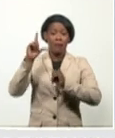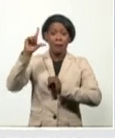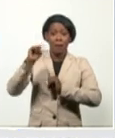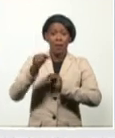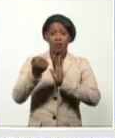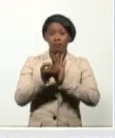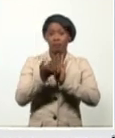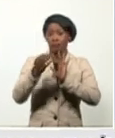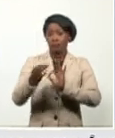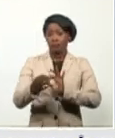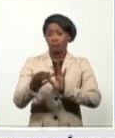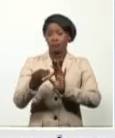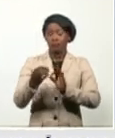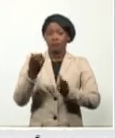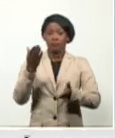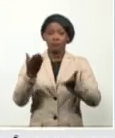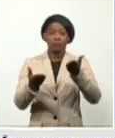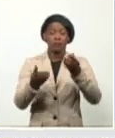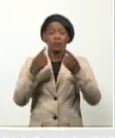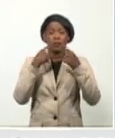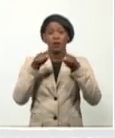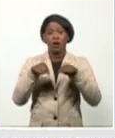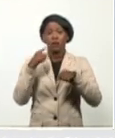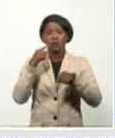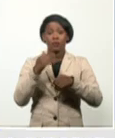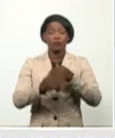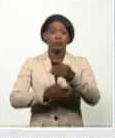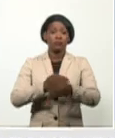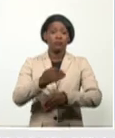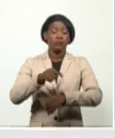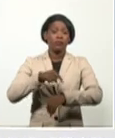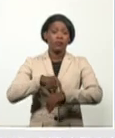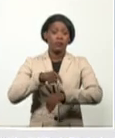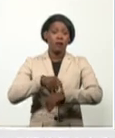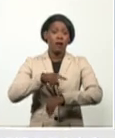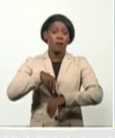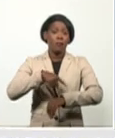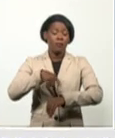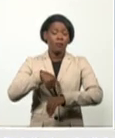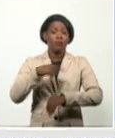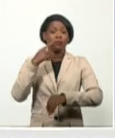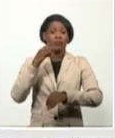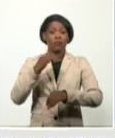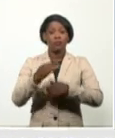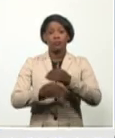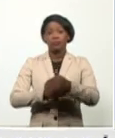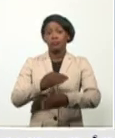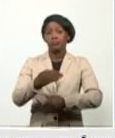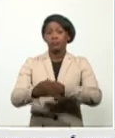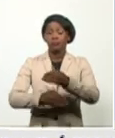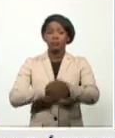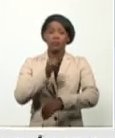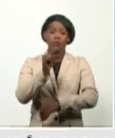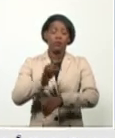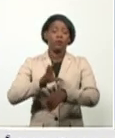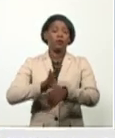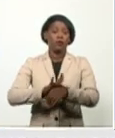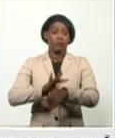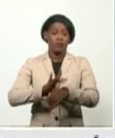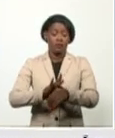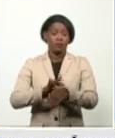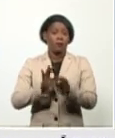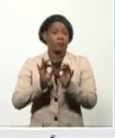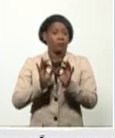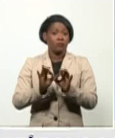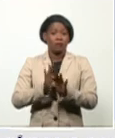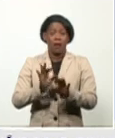producto también del tiempo de evolución de los casos y que realmente ya vamos a empezar